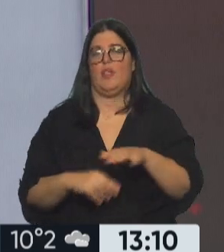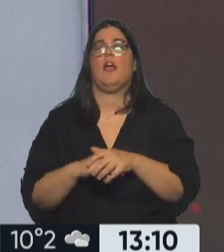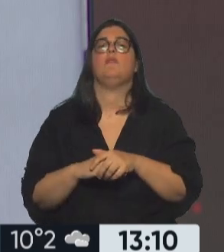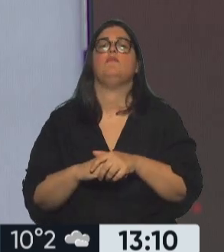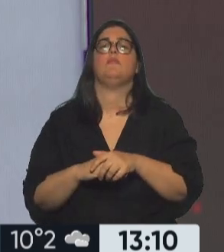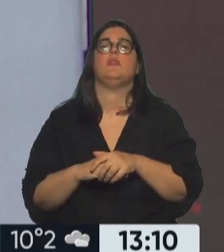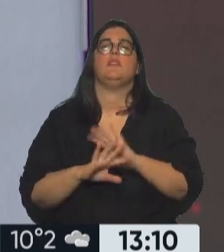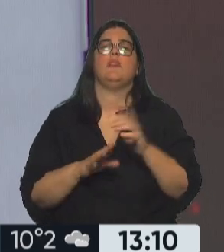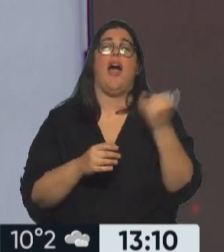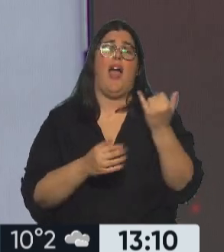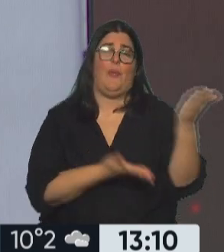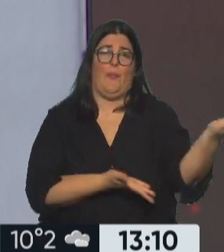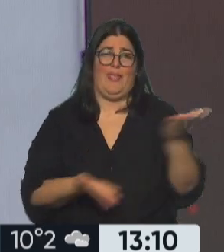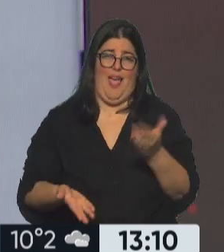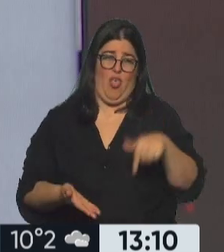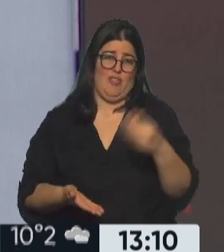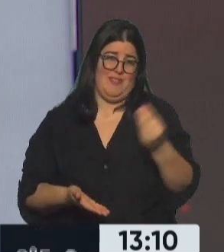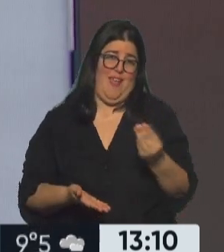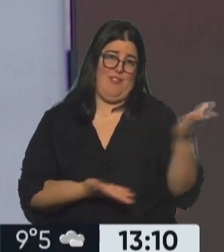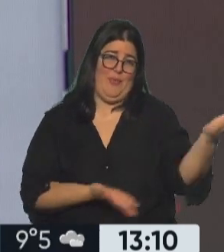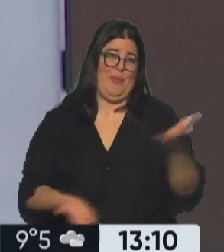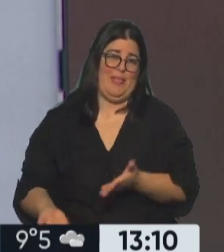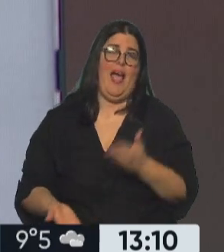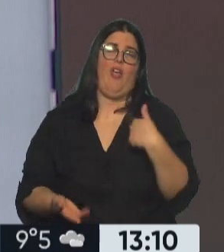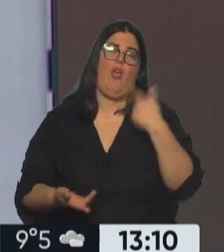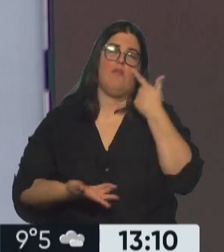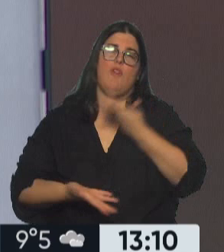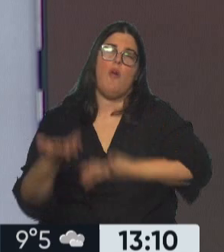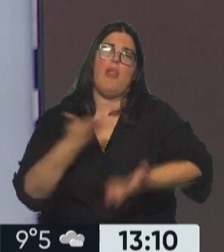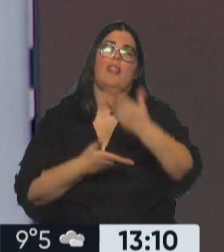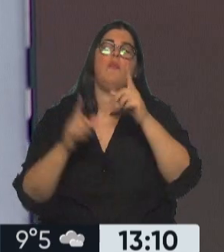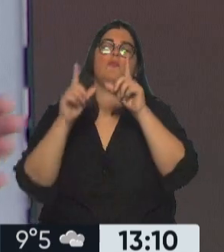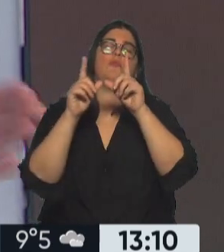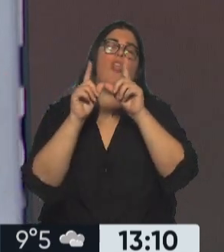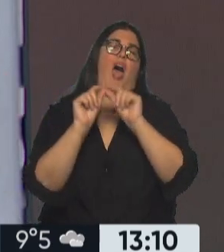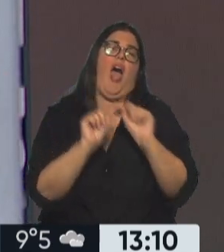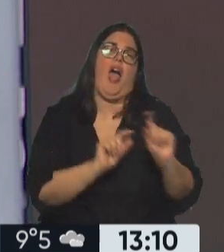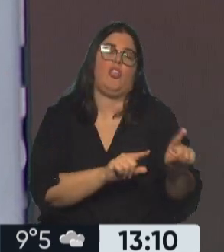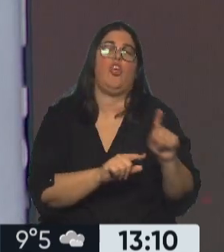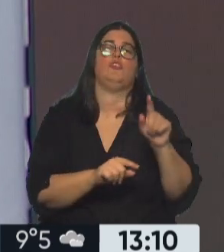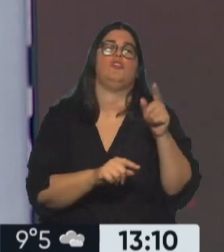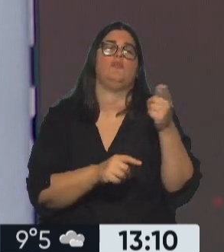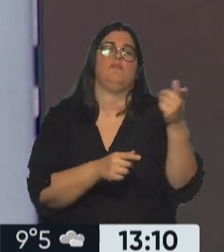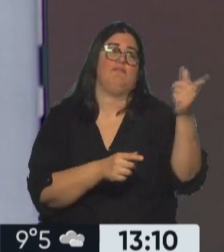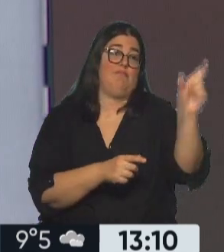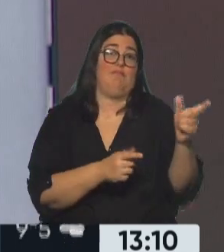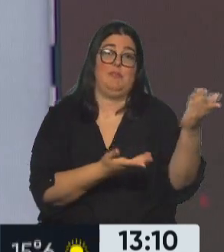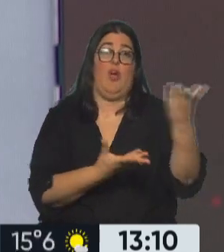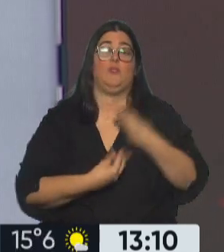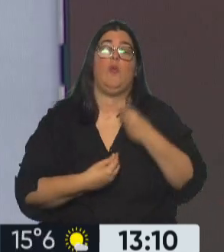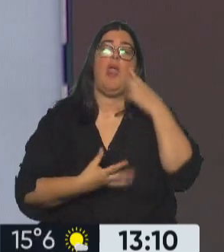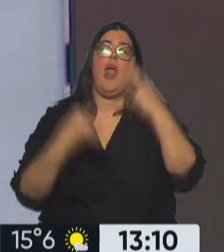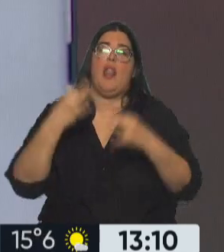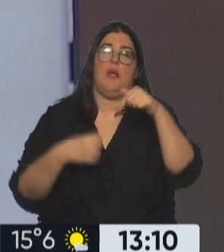Tenemos un invitado este sábado y ya mismo compartimos la ficha con quien estaremos analizando presente y futuro del grupo BRICS a